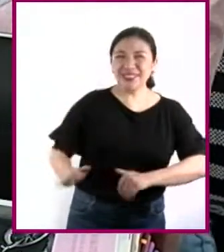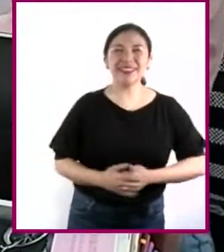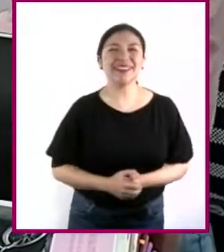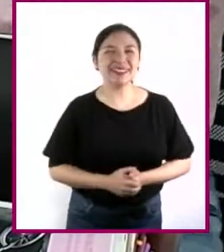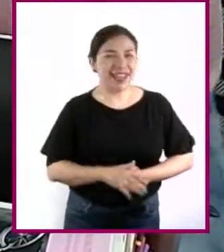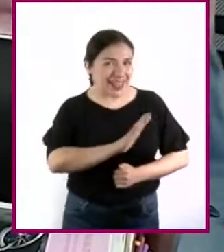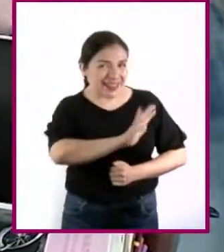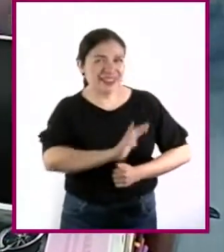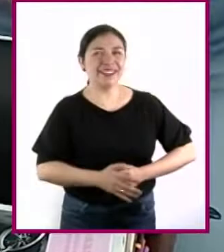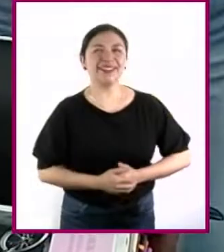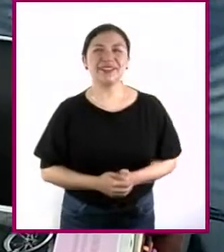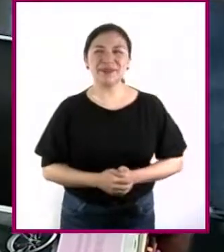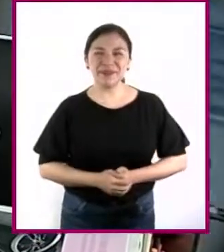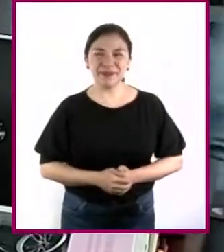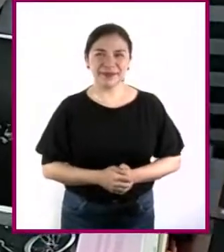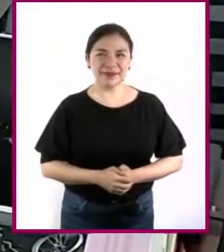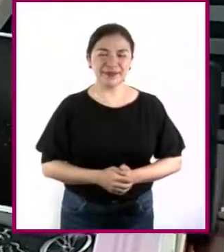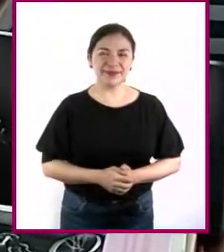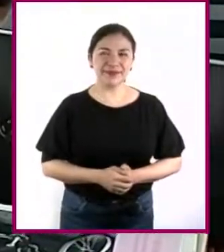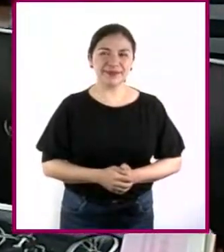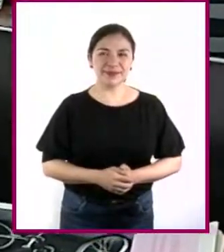Nos vemos.